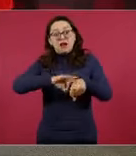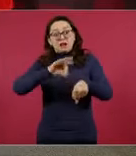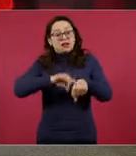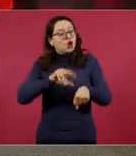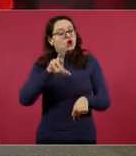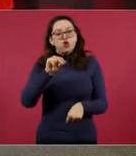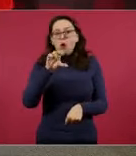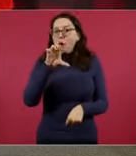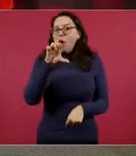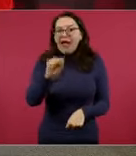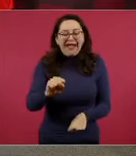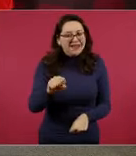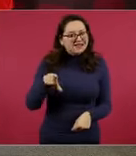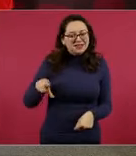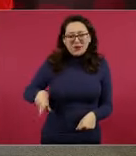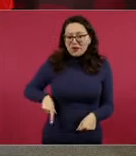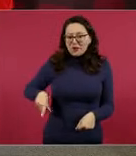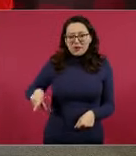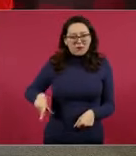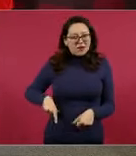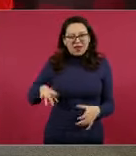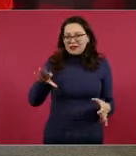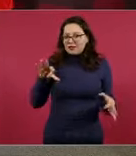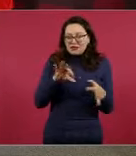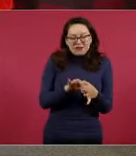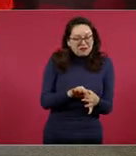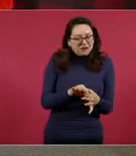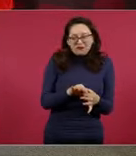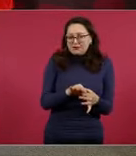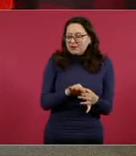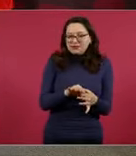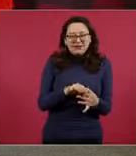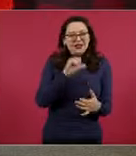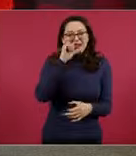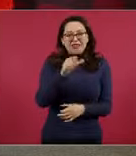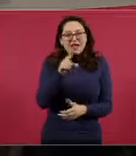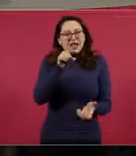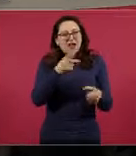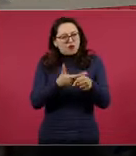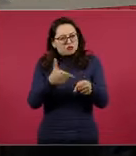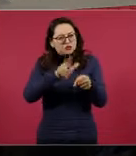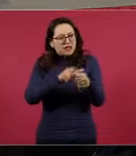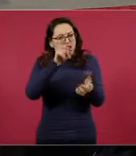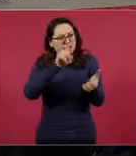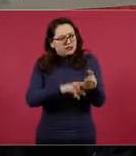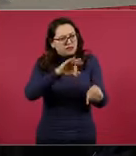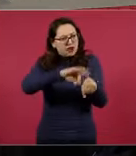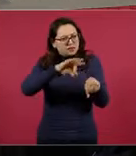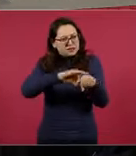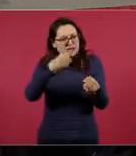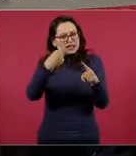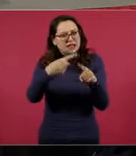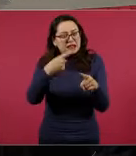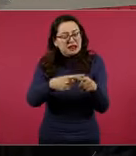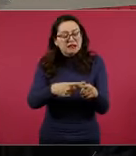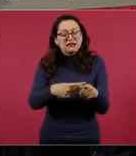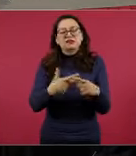por Seguro Popular, la farmacia no era del gobierno, los funcionarios de la farmacia no eran servidores públicos, eran